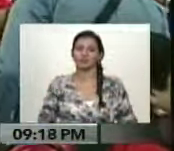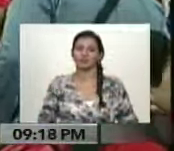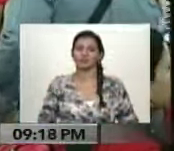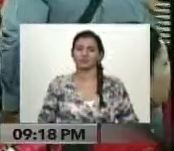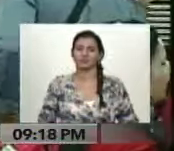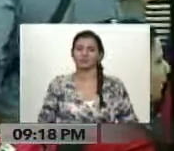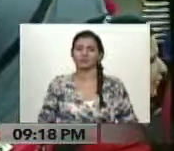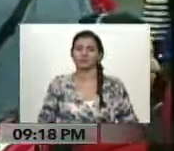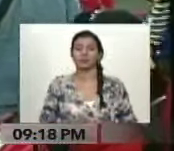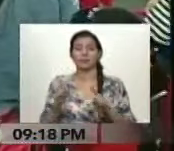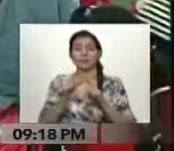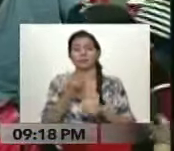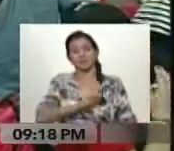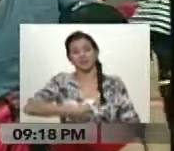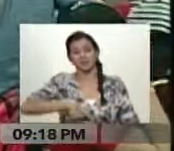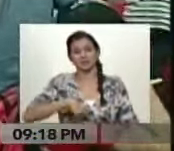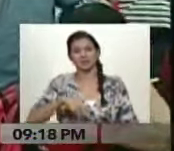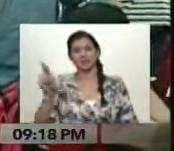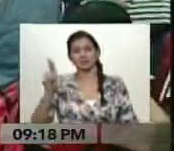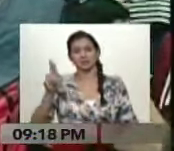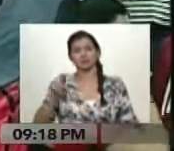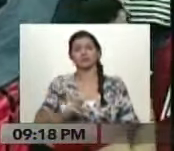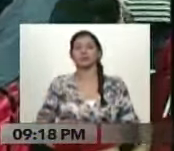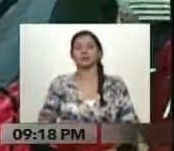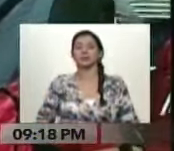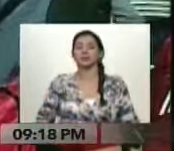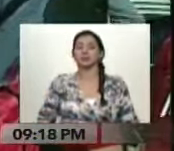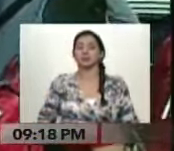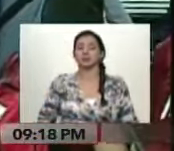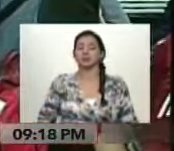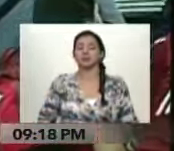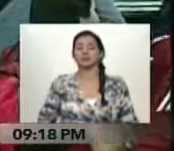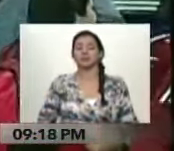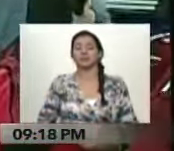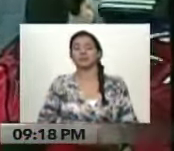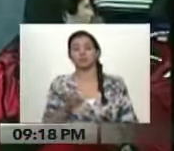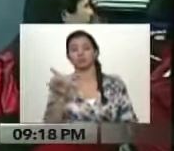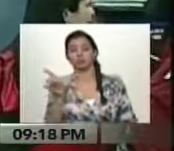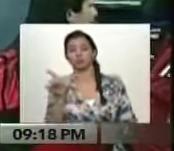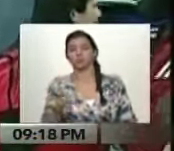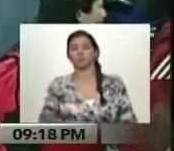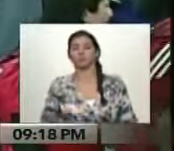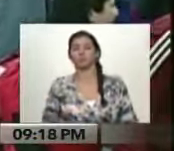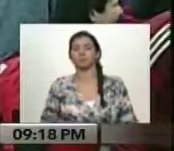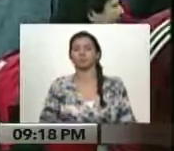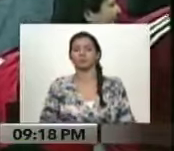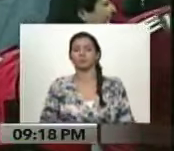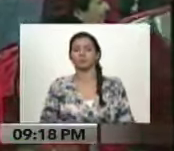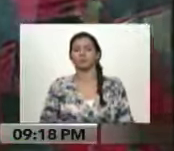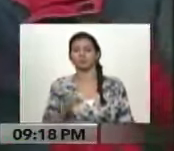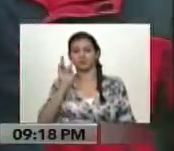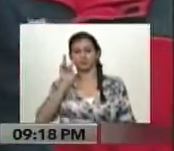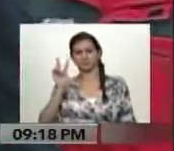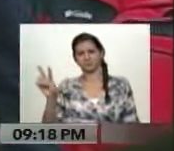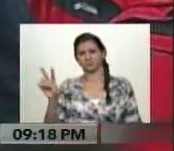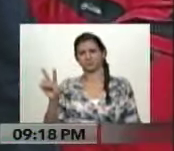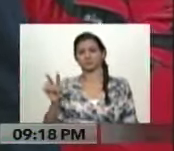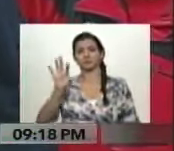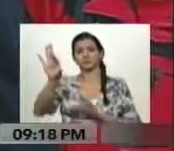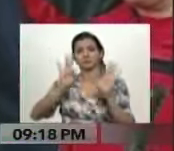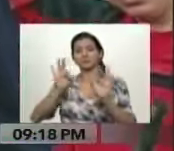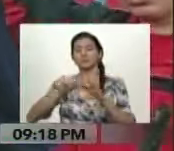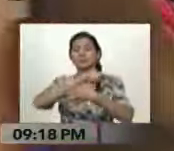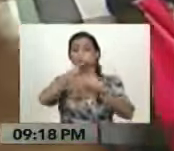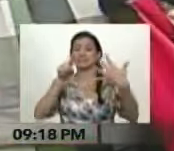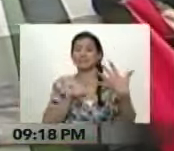Bien, así las palabras del presidente de la República y presidente del Partido Socialista Unido de Venezuela, Nicolás Maduro. Bueno, como ustedes acaban de apreciar, nombra cinco frentes